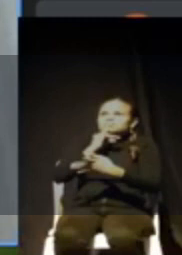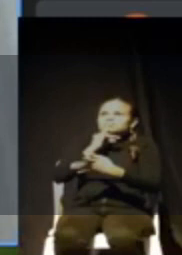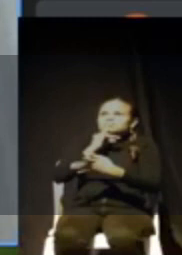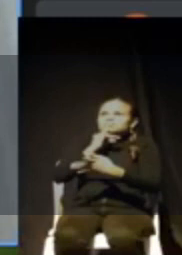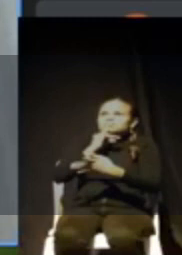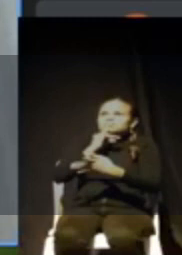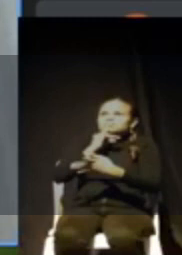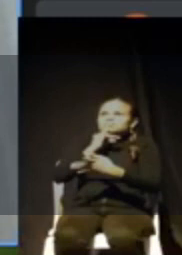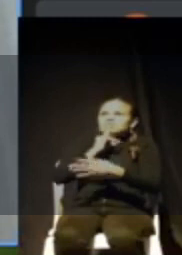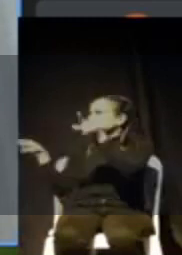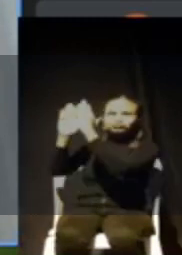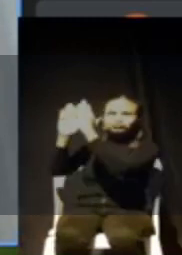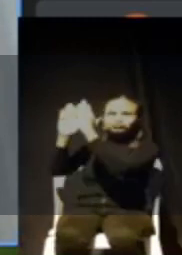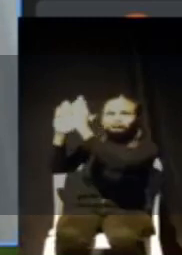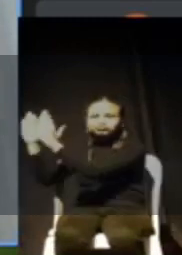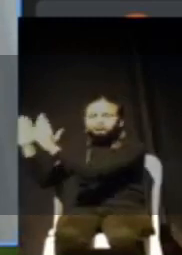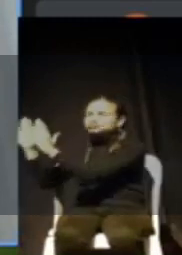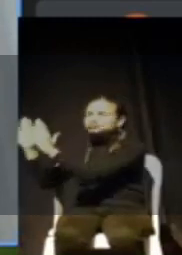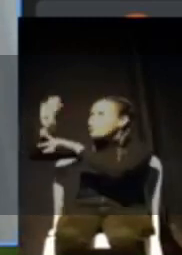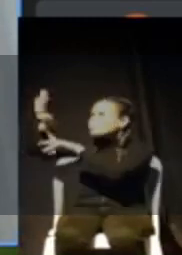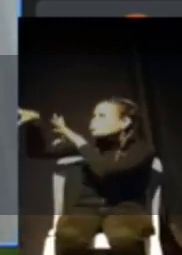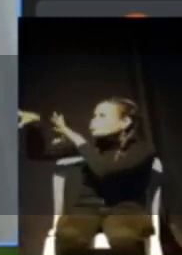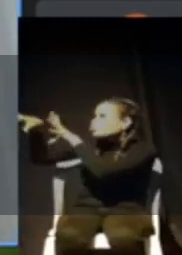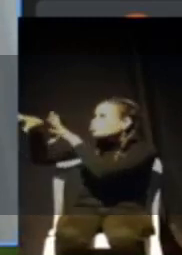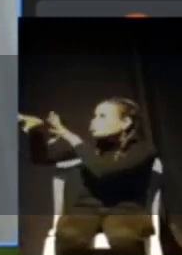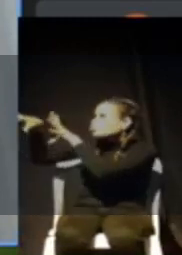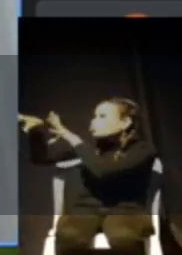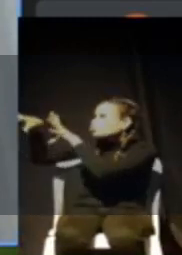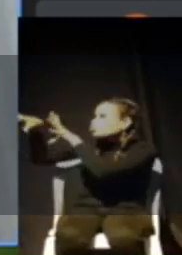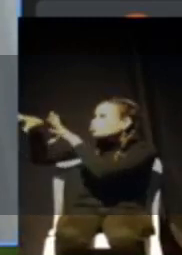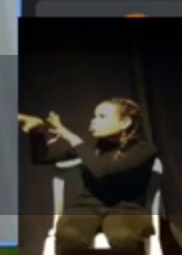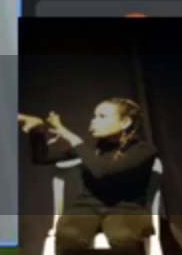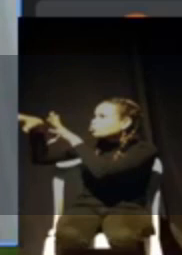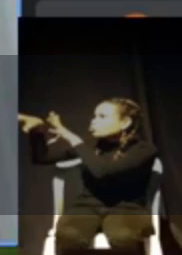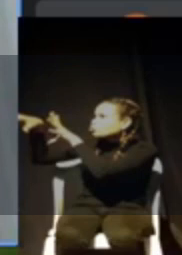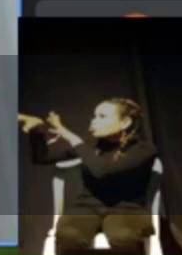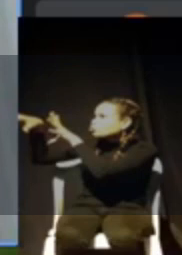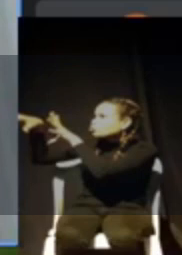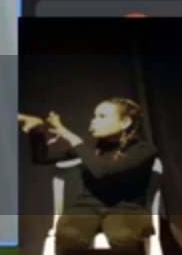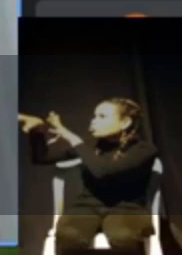precisamente pues esas alteridades, esas culturas que están ubicadas